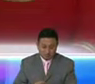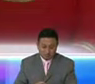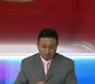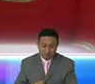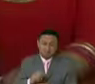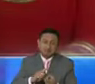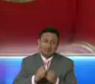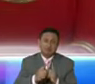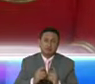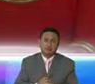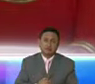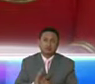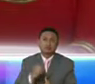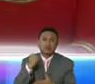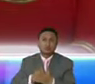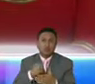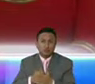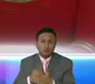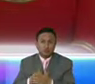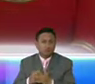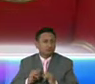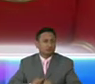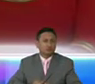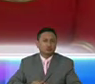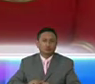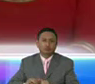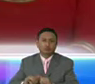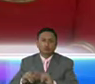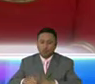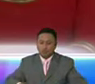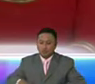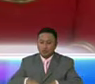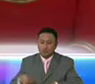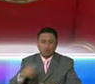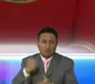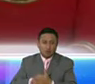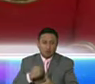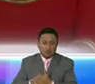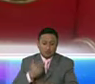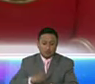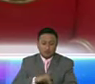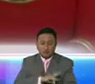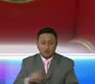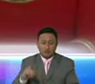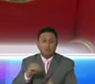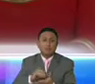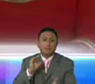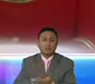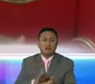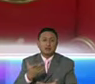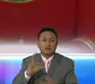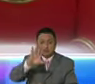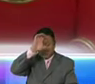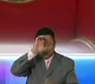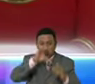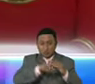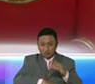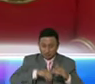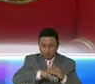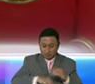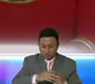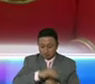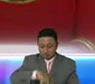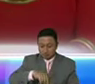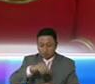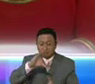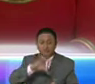lucha continúa en todos los espacios necesarios. La lucha ha sido por la implementación de la minería a gran escala. Aquí en el centro